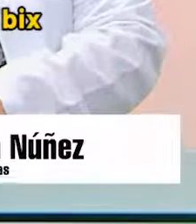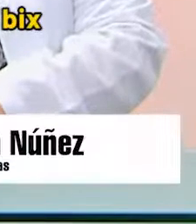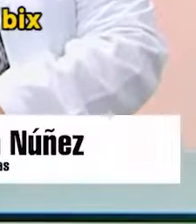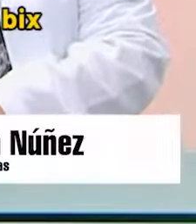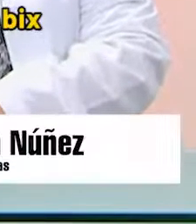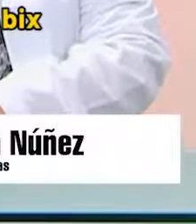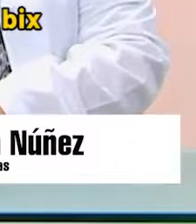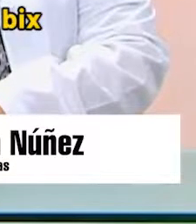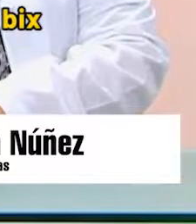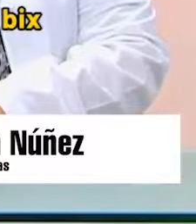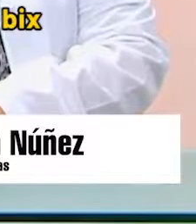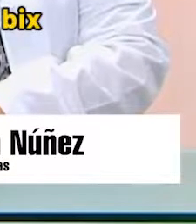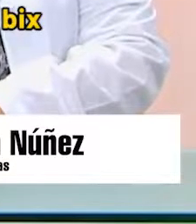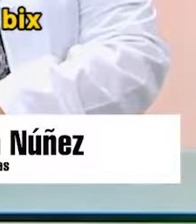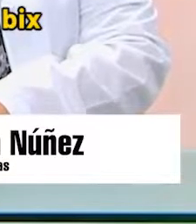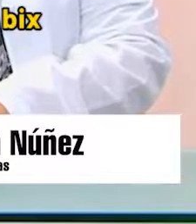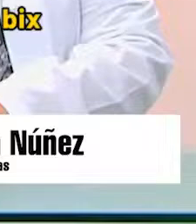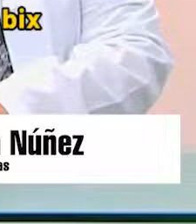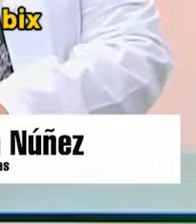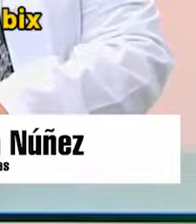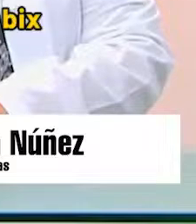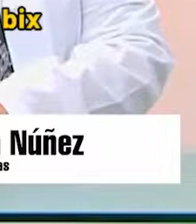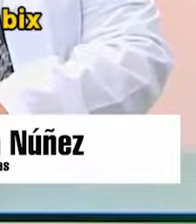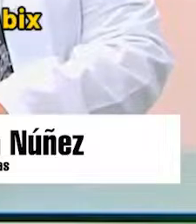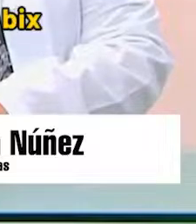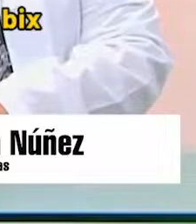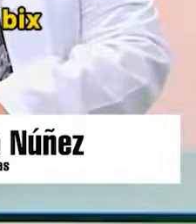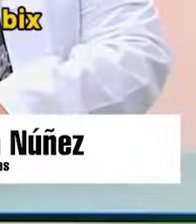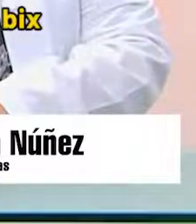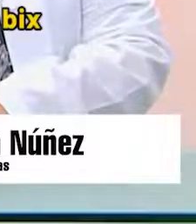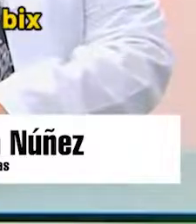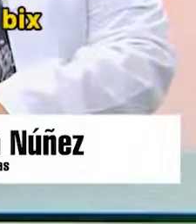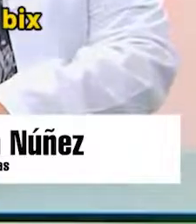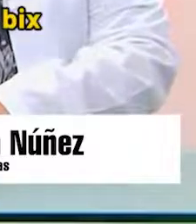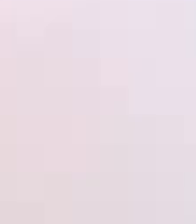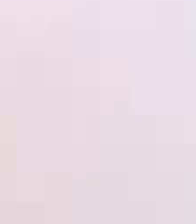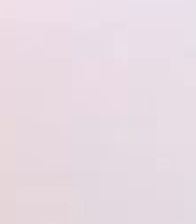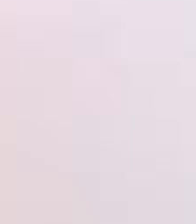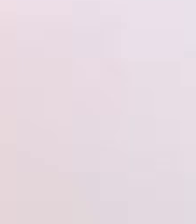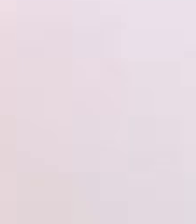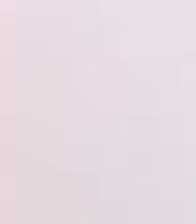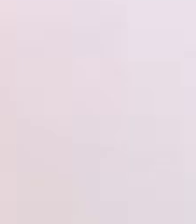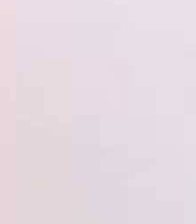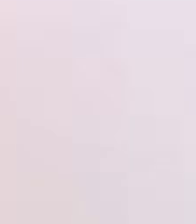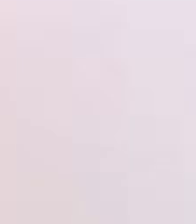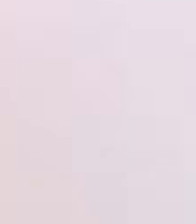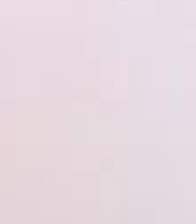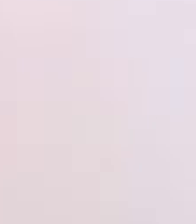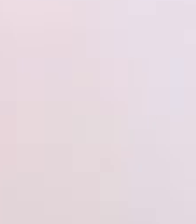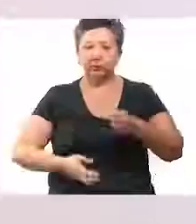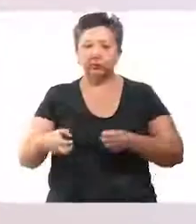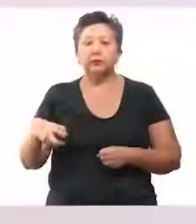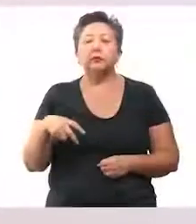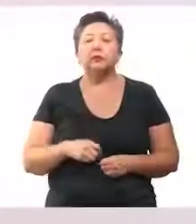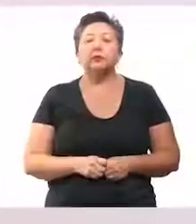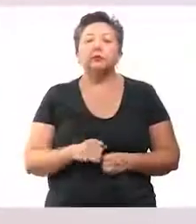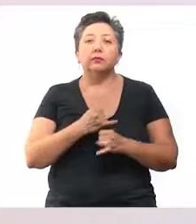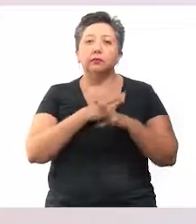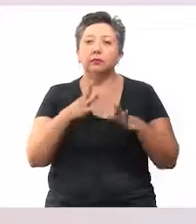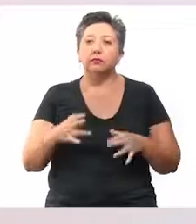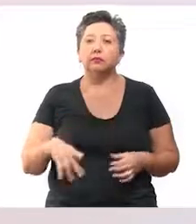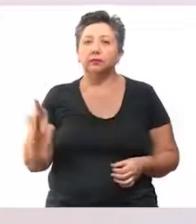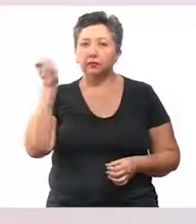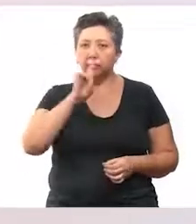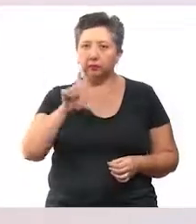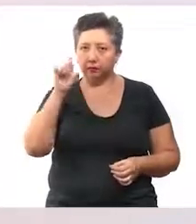Buenas tardes. Nos disponemos a dar el parte médico relacionado con el COVID-19 en Yucatán. Adelante, doctora. Gracias, doctora. Buenas tardes. Este es el parte médico